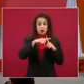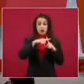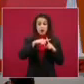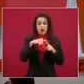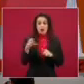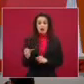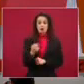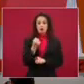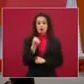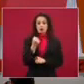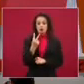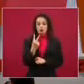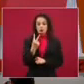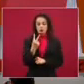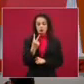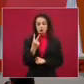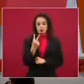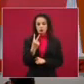Dos.